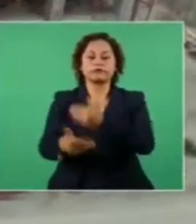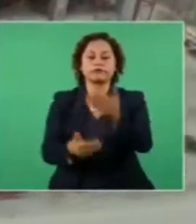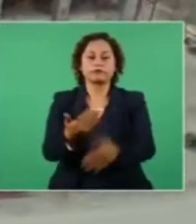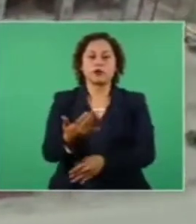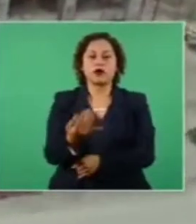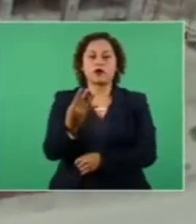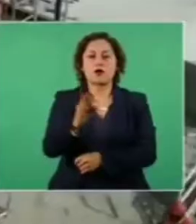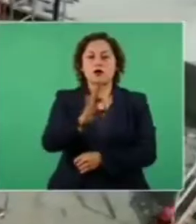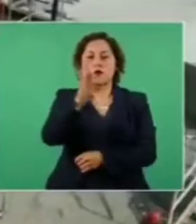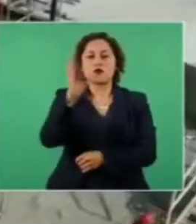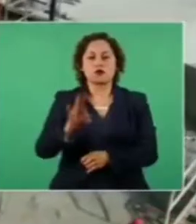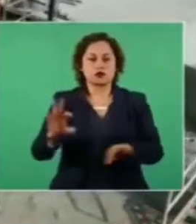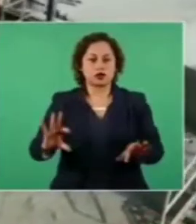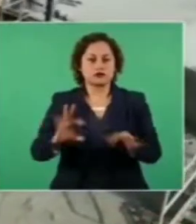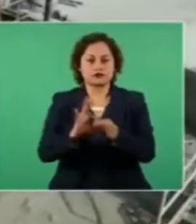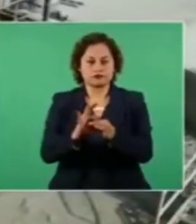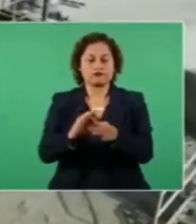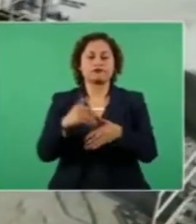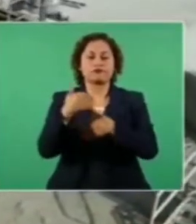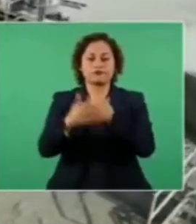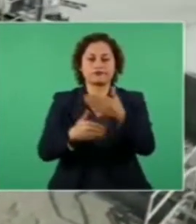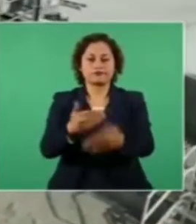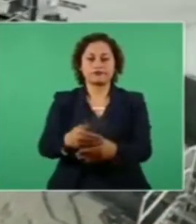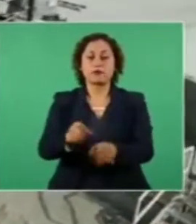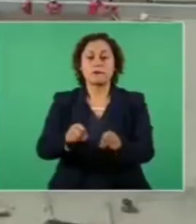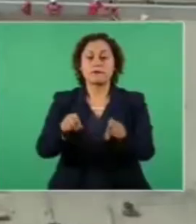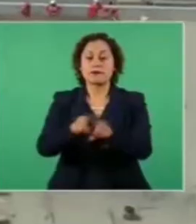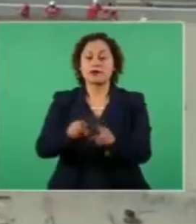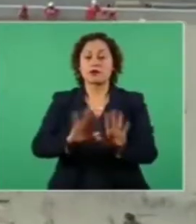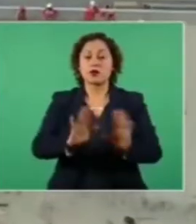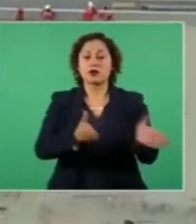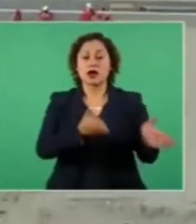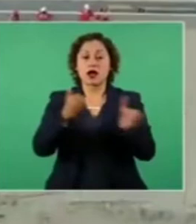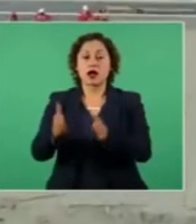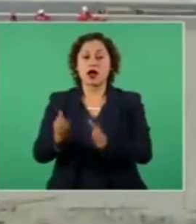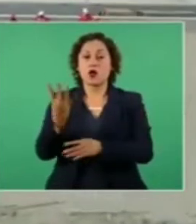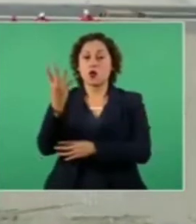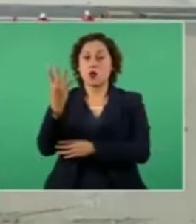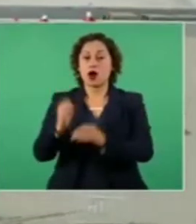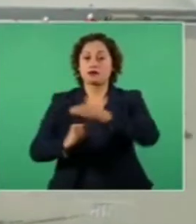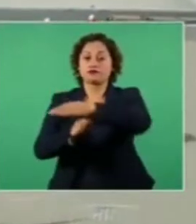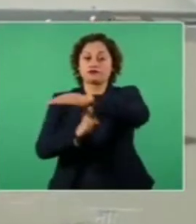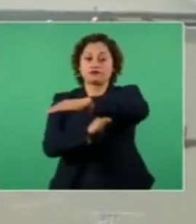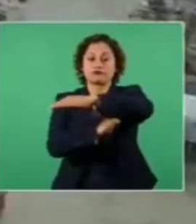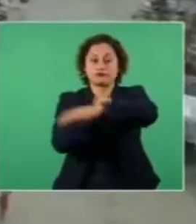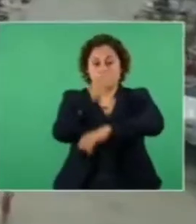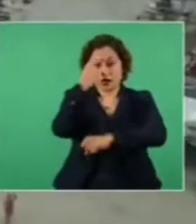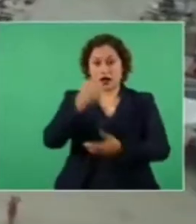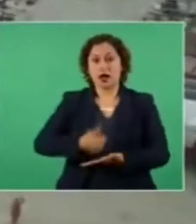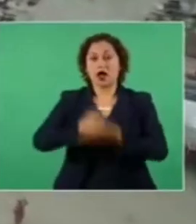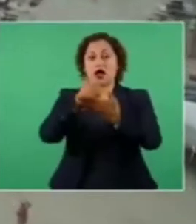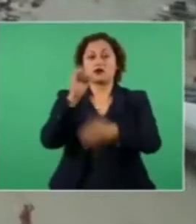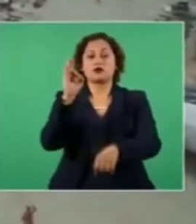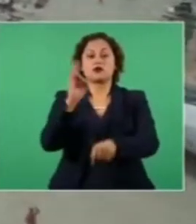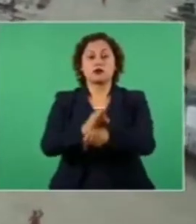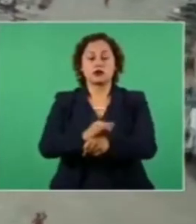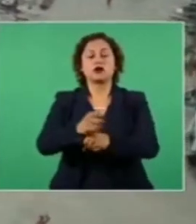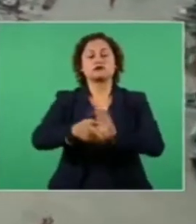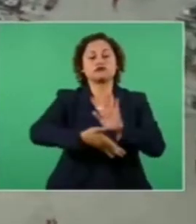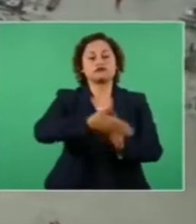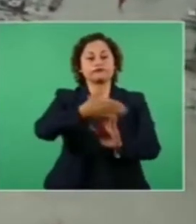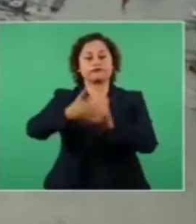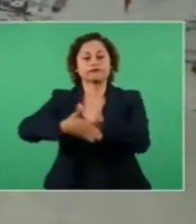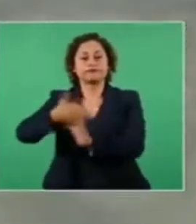54% en su conjunto. Asimismo, ya están en sitio los equipos de las 4 torres de enfriamiento e inicia su colocación, toda vez que las cimentaciones ya